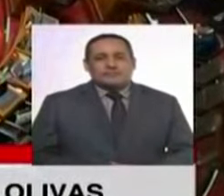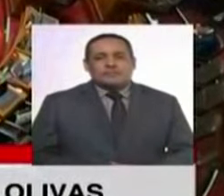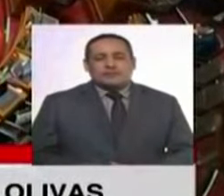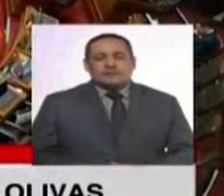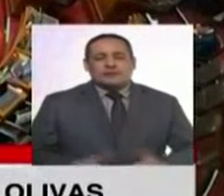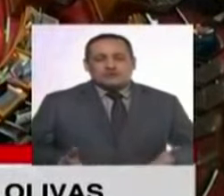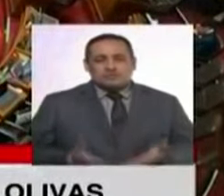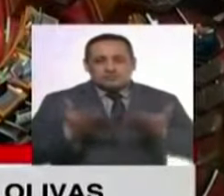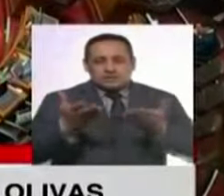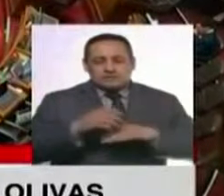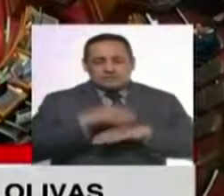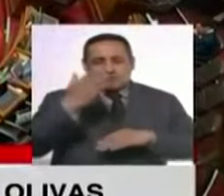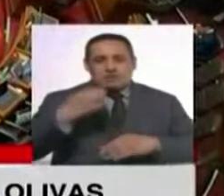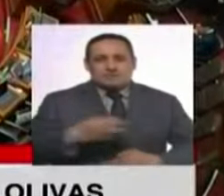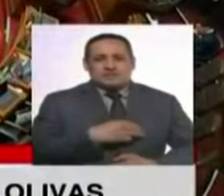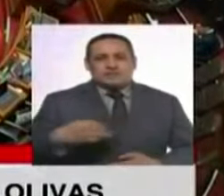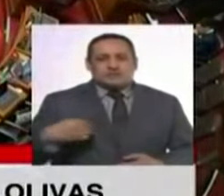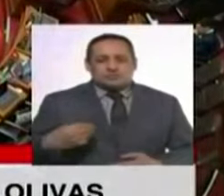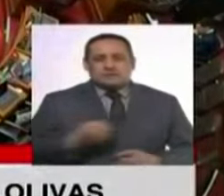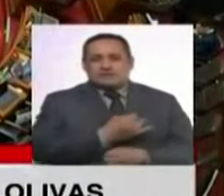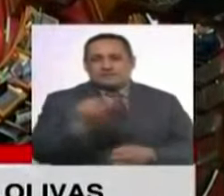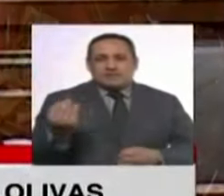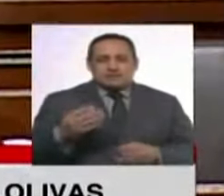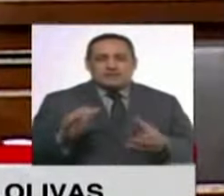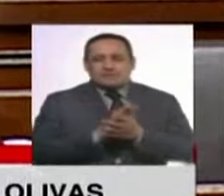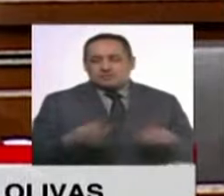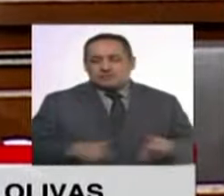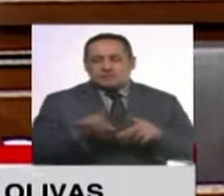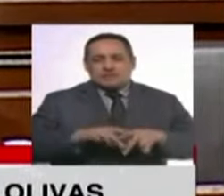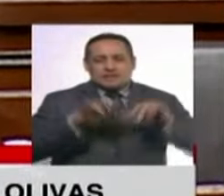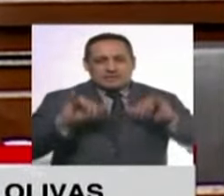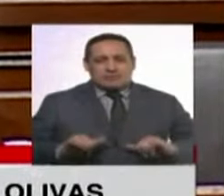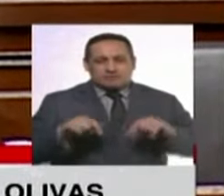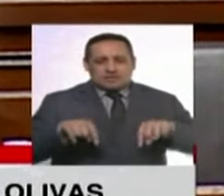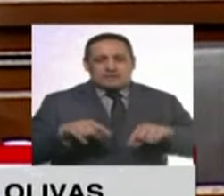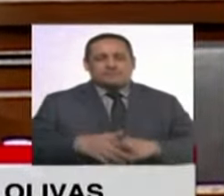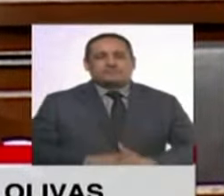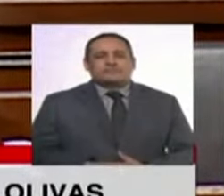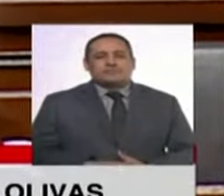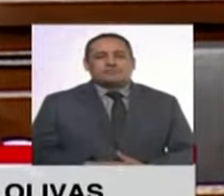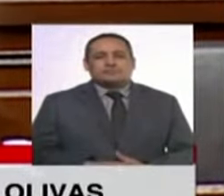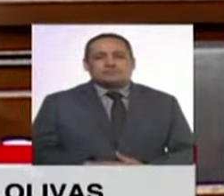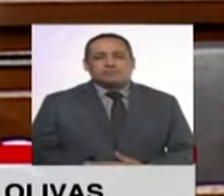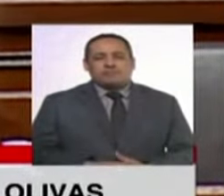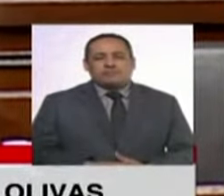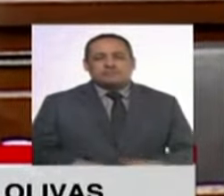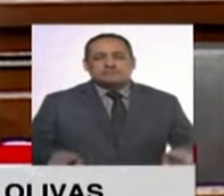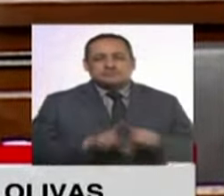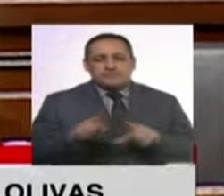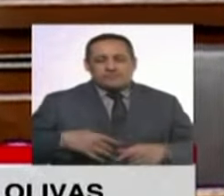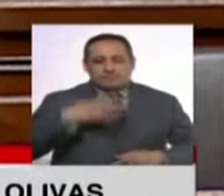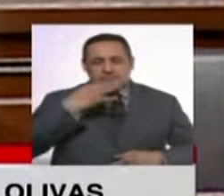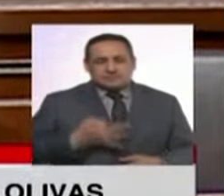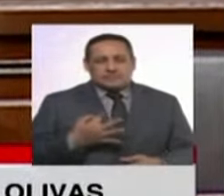Andrés suyo el saludo al ministro de los colegas que todavía permanecemos por acá realmente